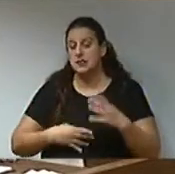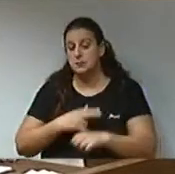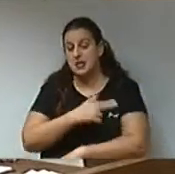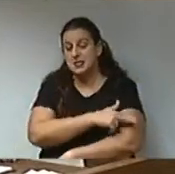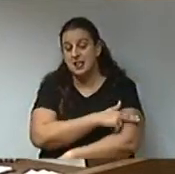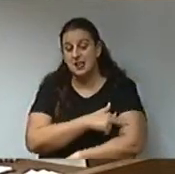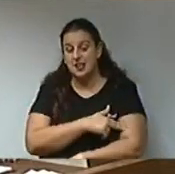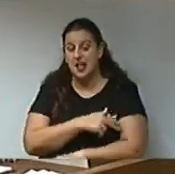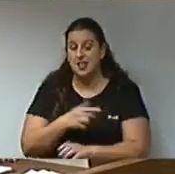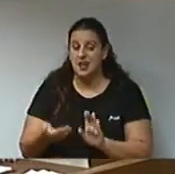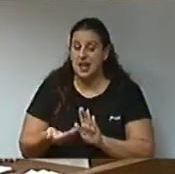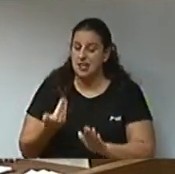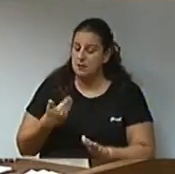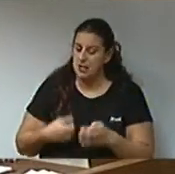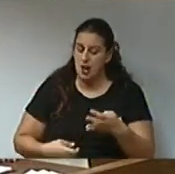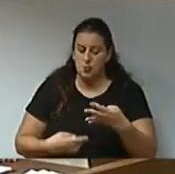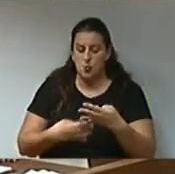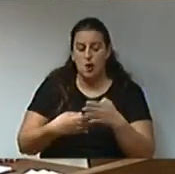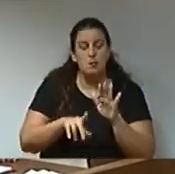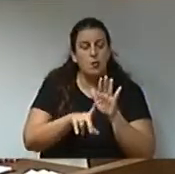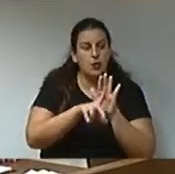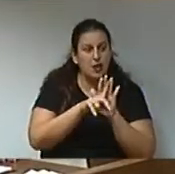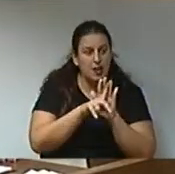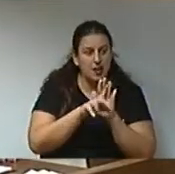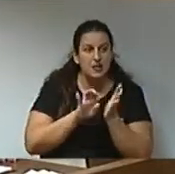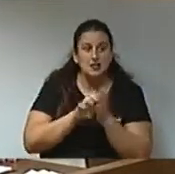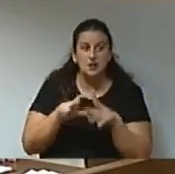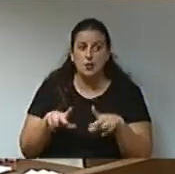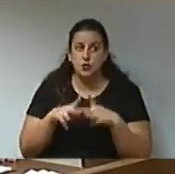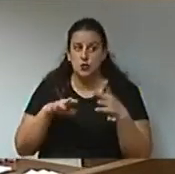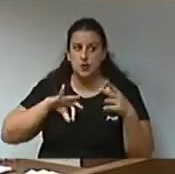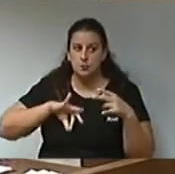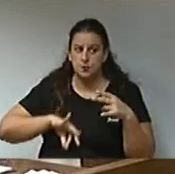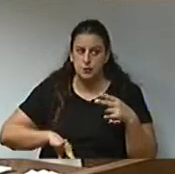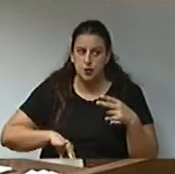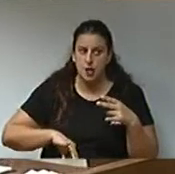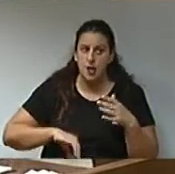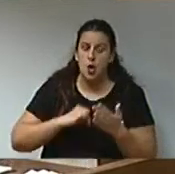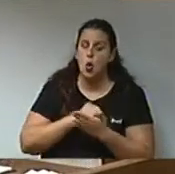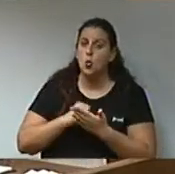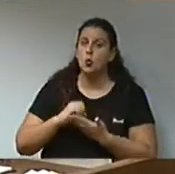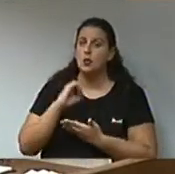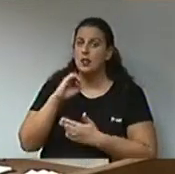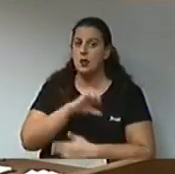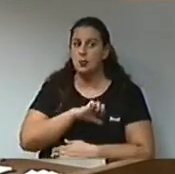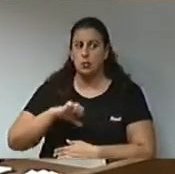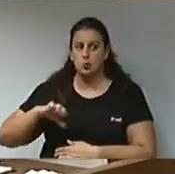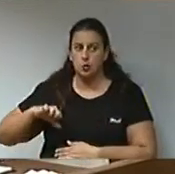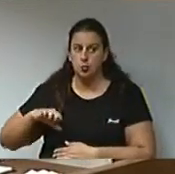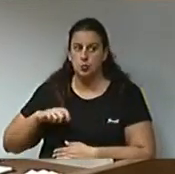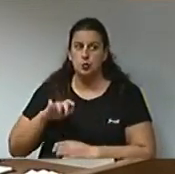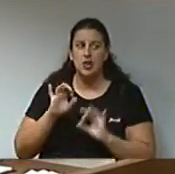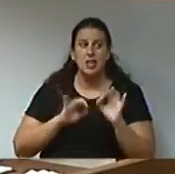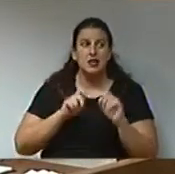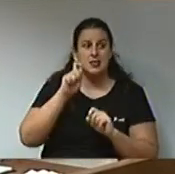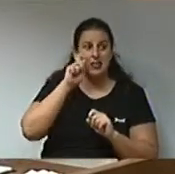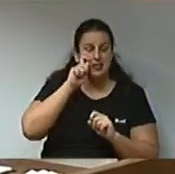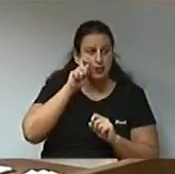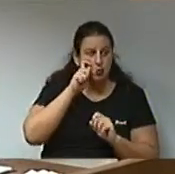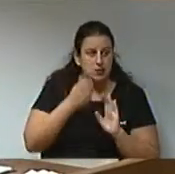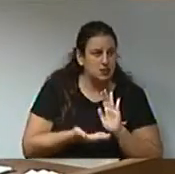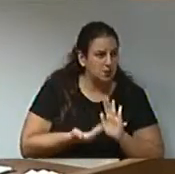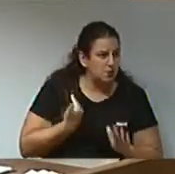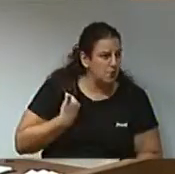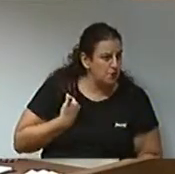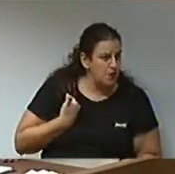ley. Servicios sociales profesionalizados, cuota cero para autónomos, eliminación de la tasa turística. Una ley de señas de identidad que impida que